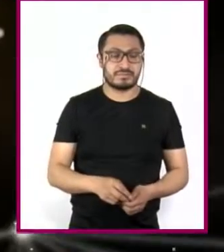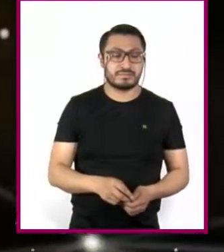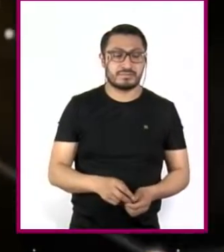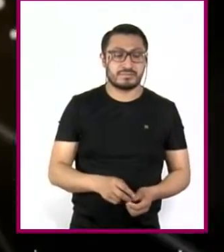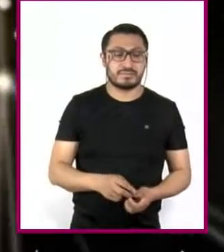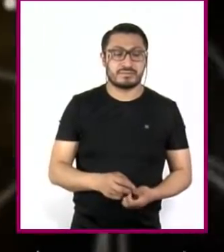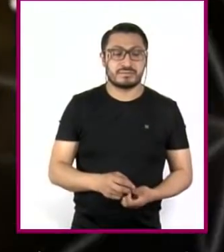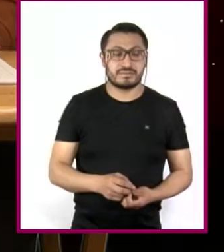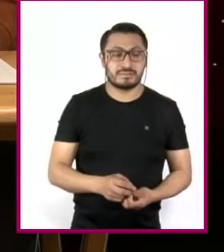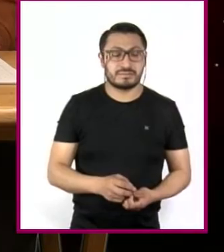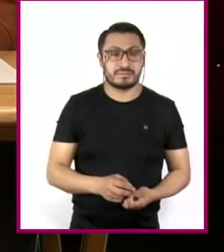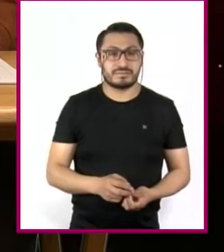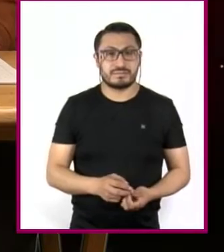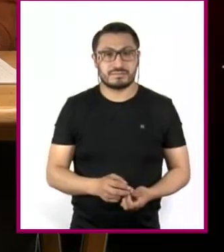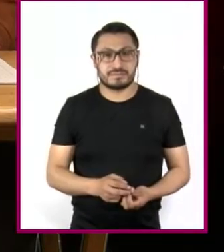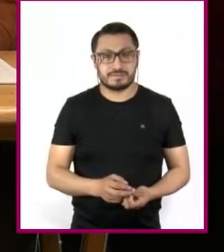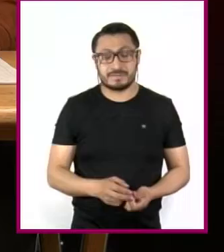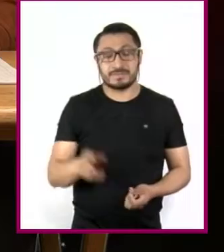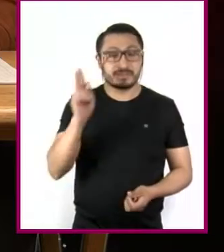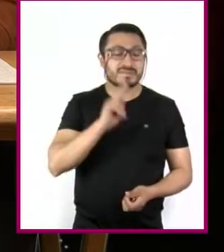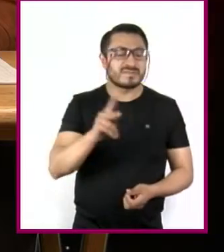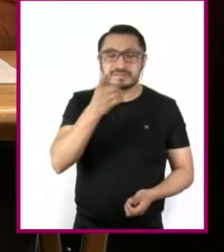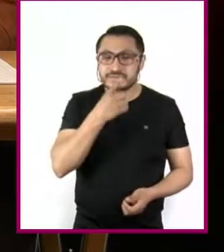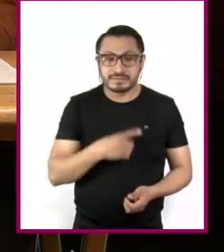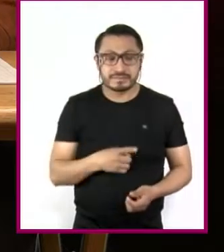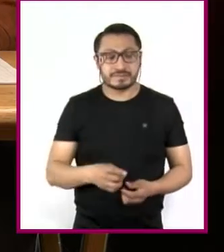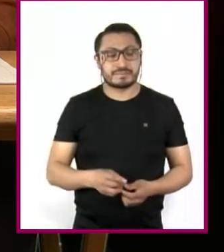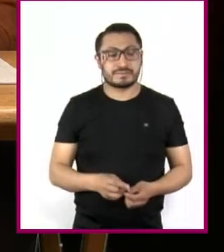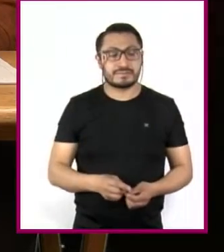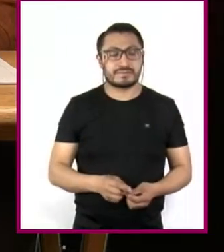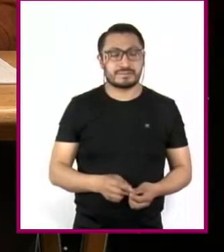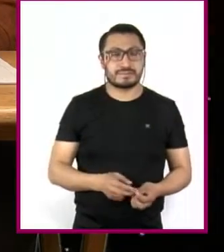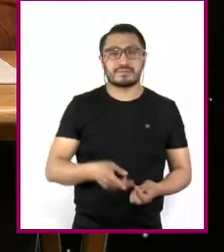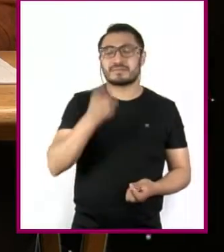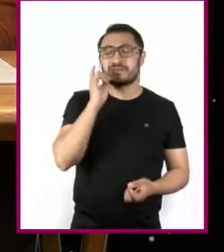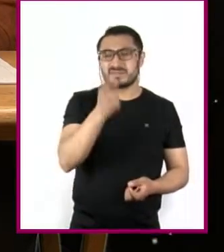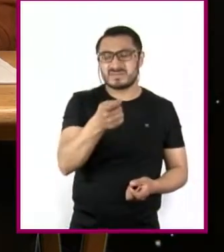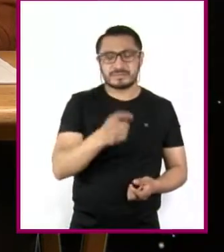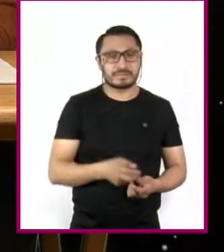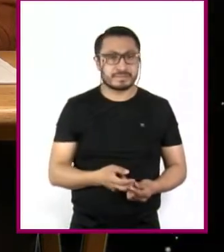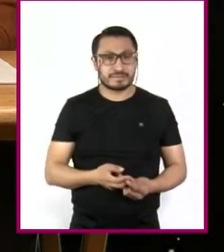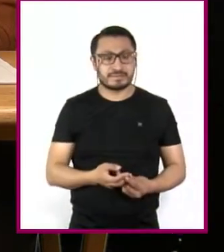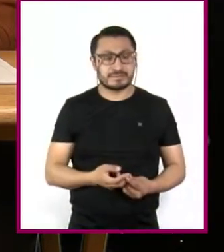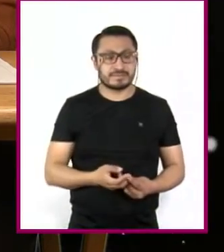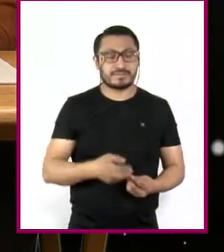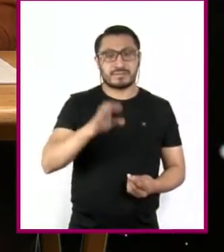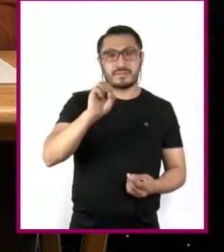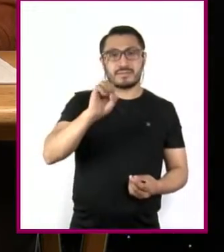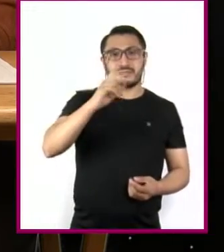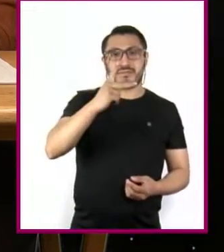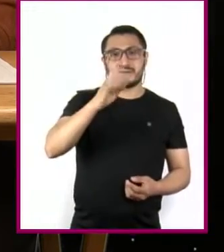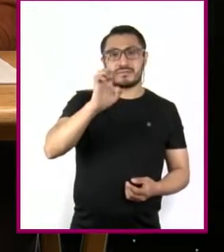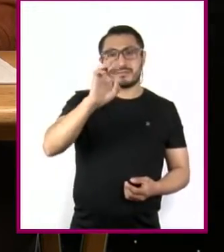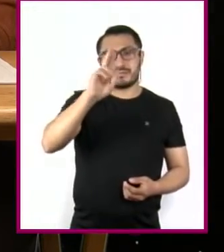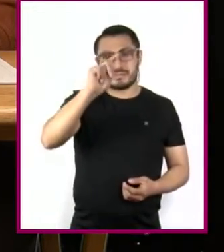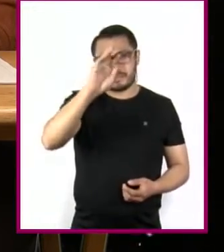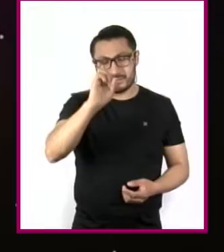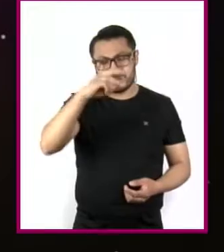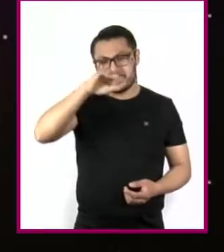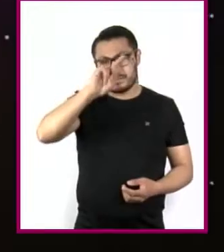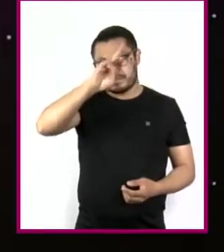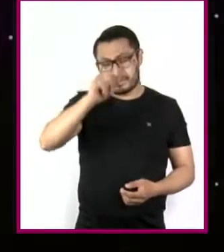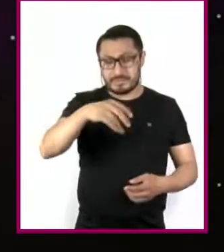haciendo una pregunta de más. A ver, dime, ¿en qué consiste la espectrometría de masas con